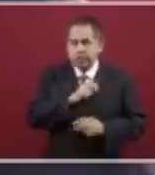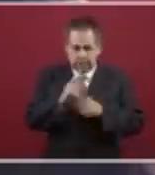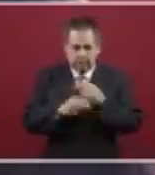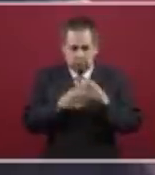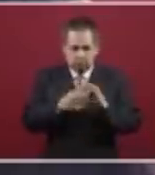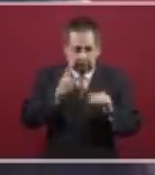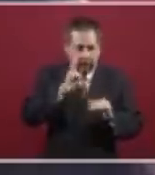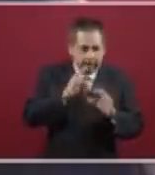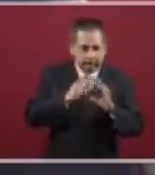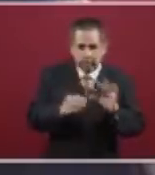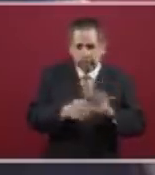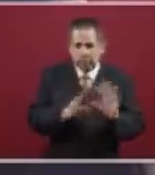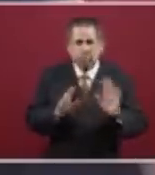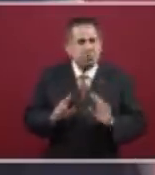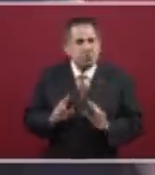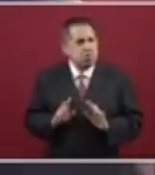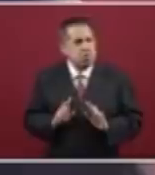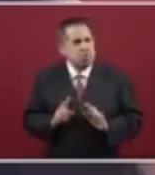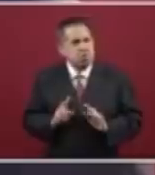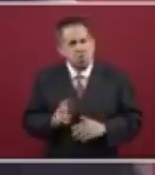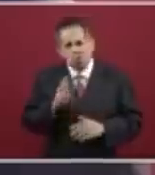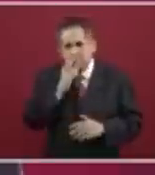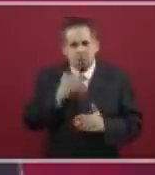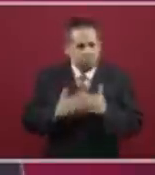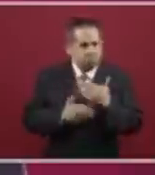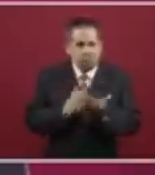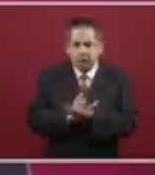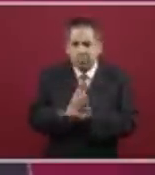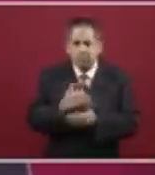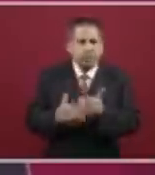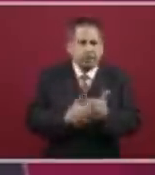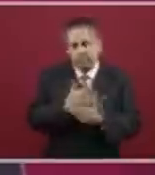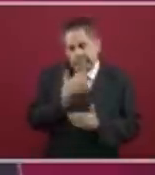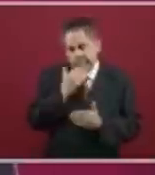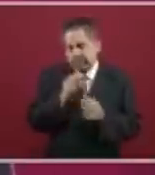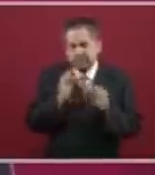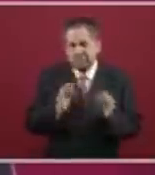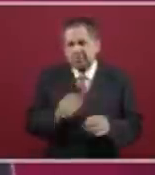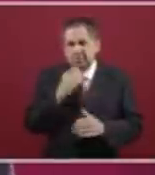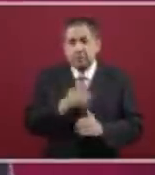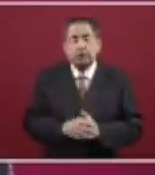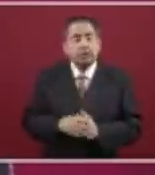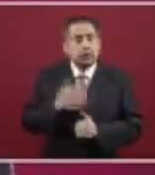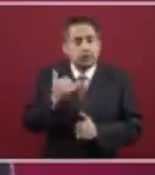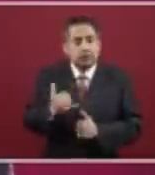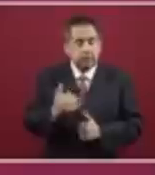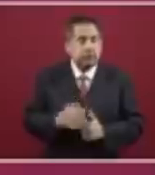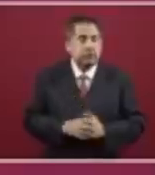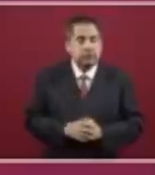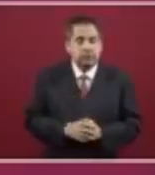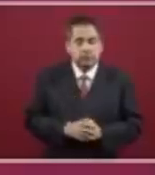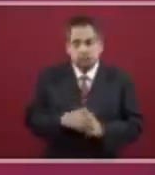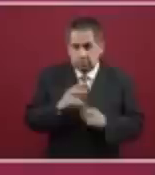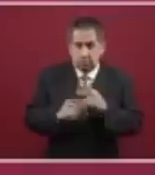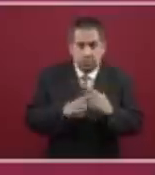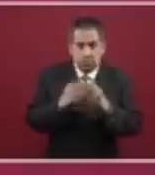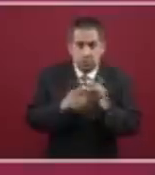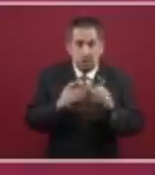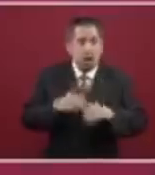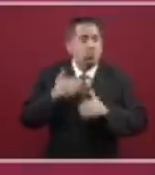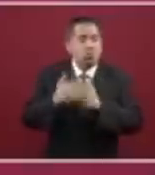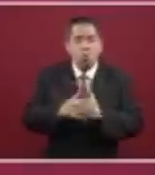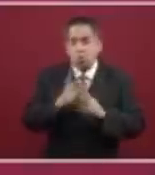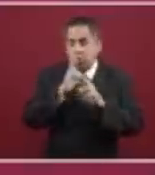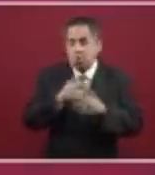atendiendo, pero vamos avanzando bastante, bastante bien y vamos a dar